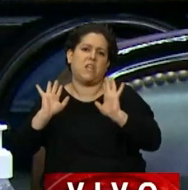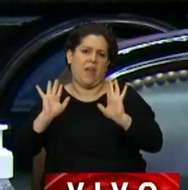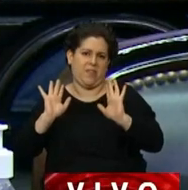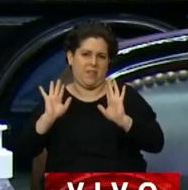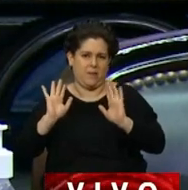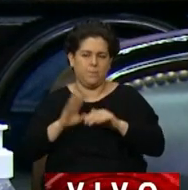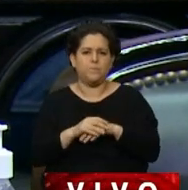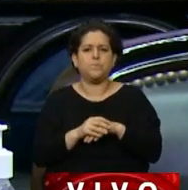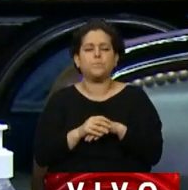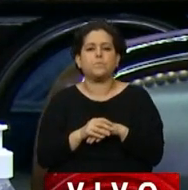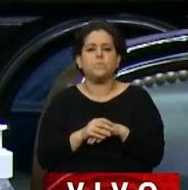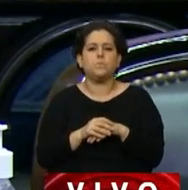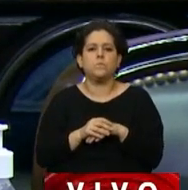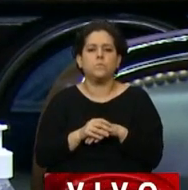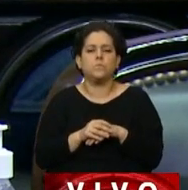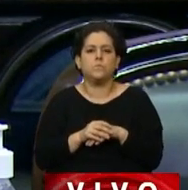completas.